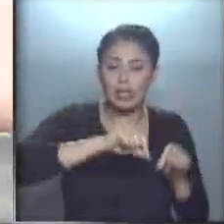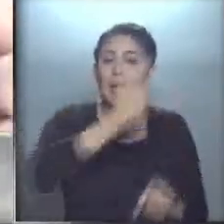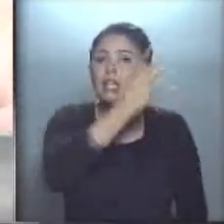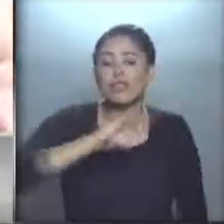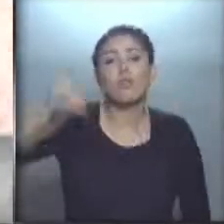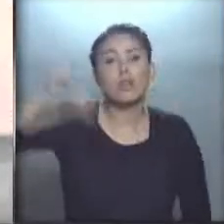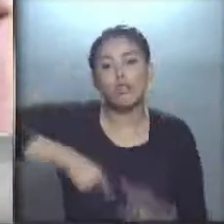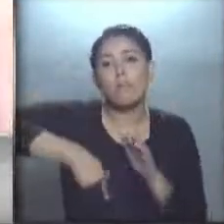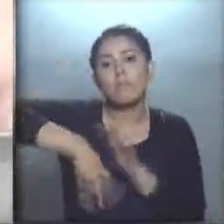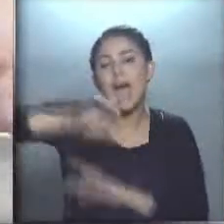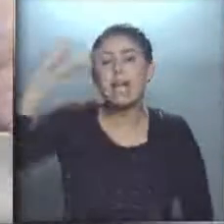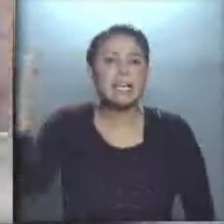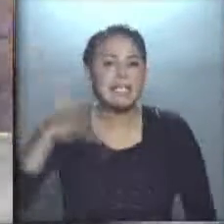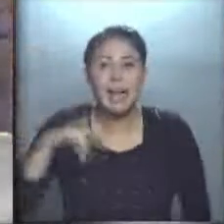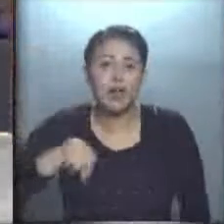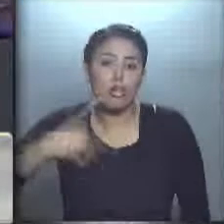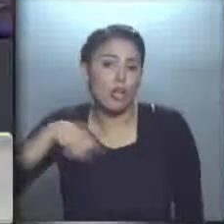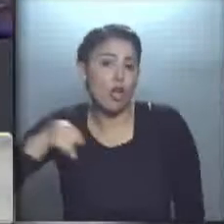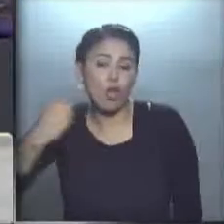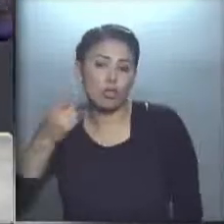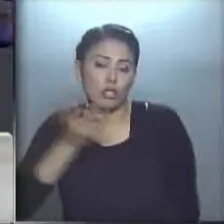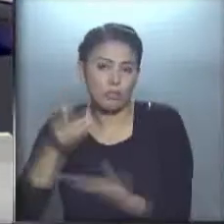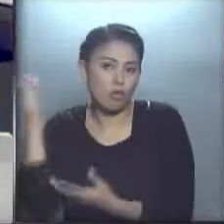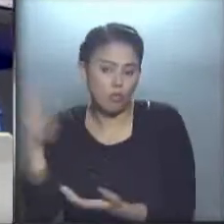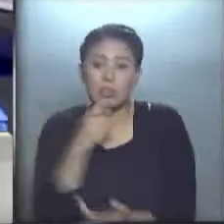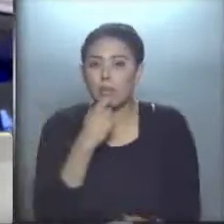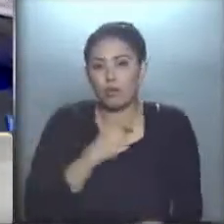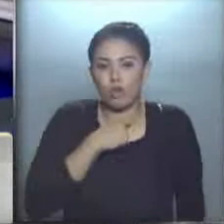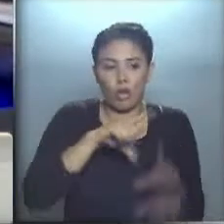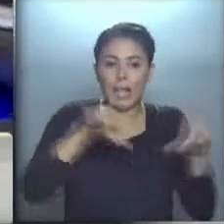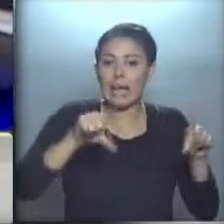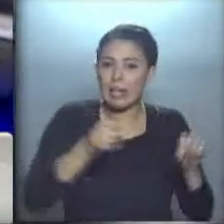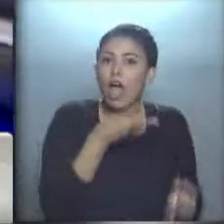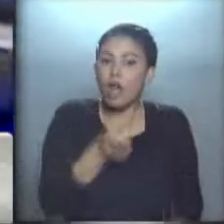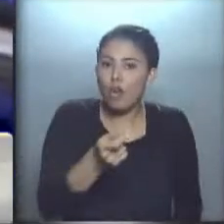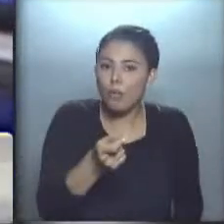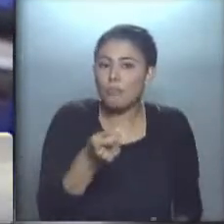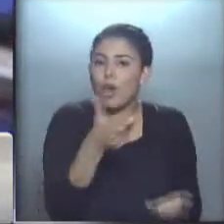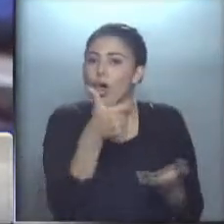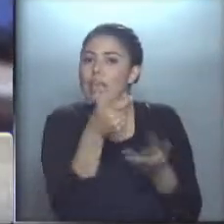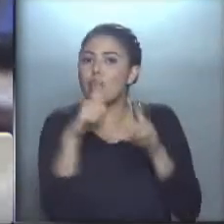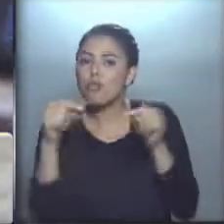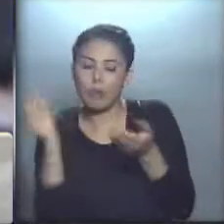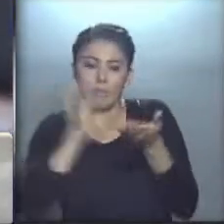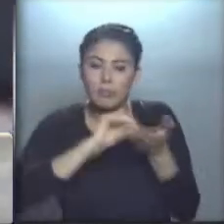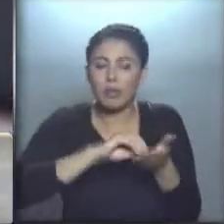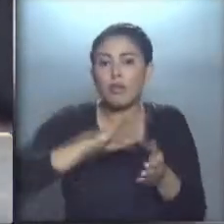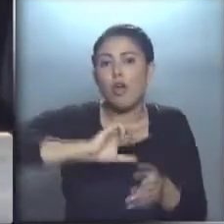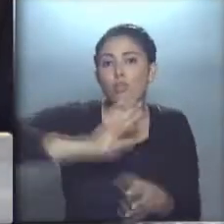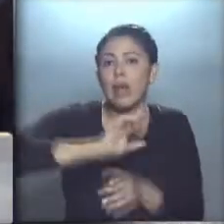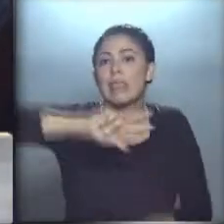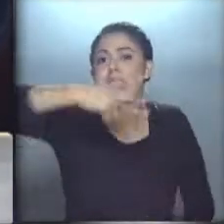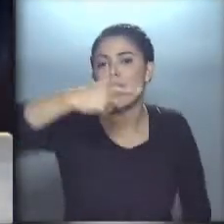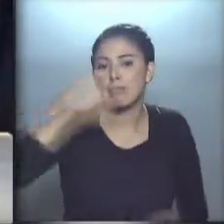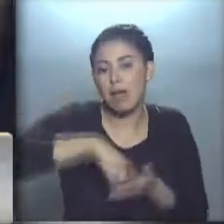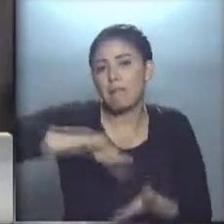300% más caro la tarifa que el servicio pospago. O sea, si yo compro tarjeta y la cargo, estoy pagando tarifas 3 veces más alta que el que